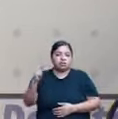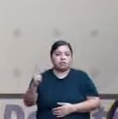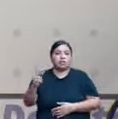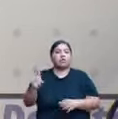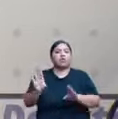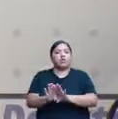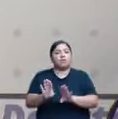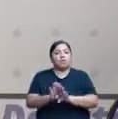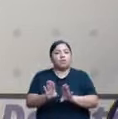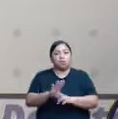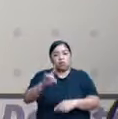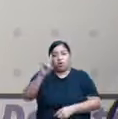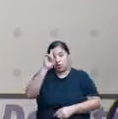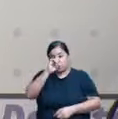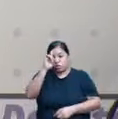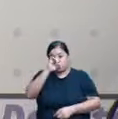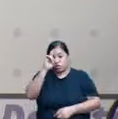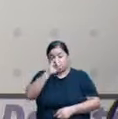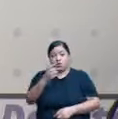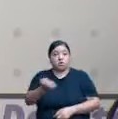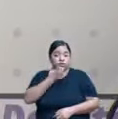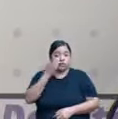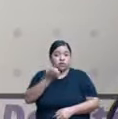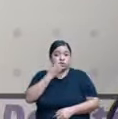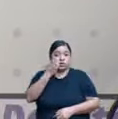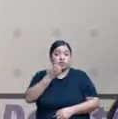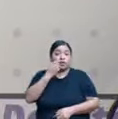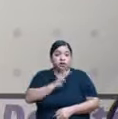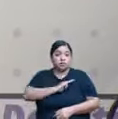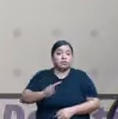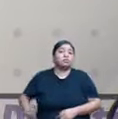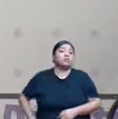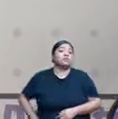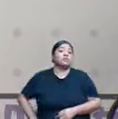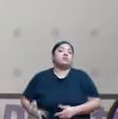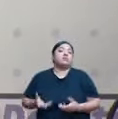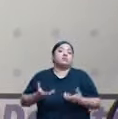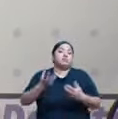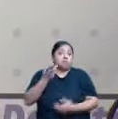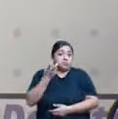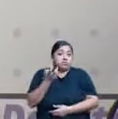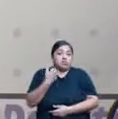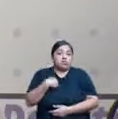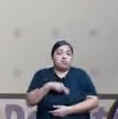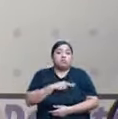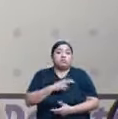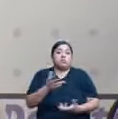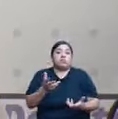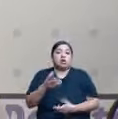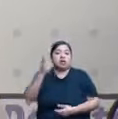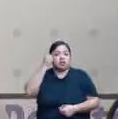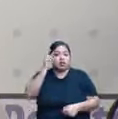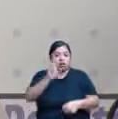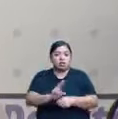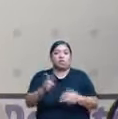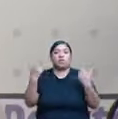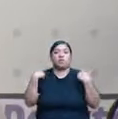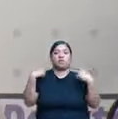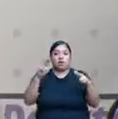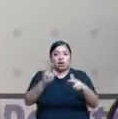Consejo Escolar de Participación Social Municipal, ¿sí? Y en ese sentido estará el director, los